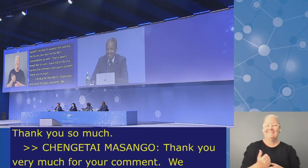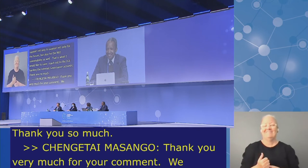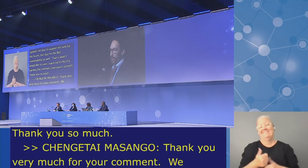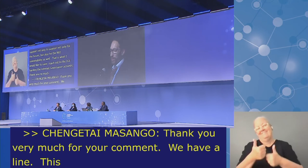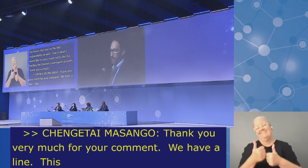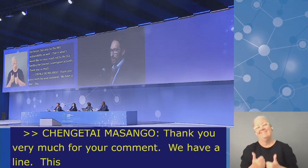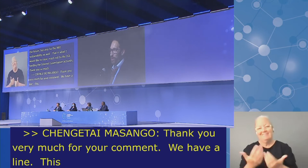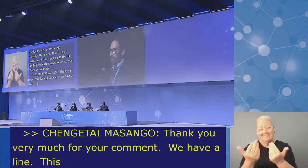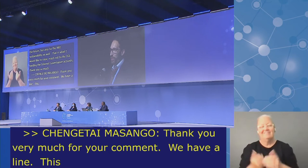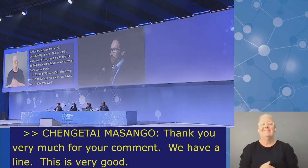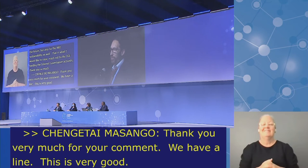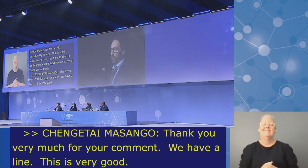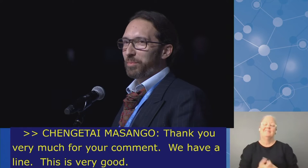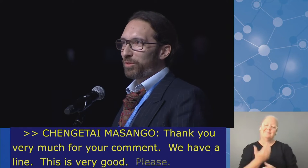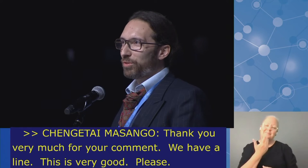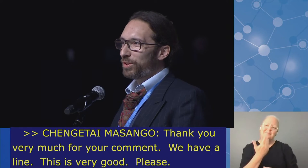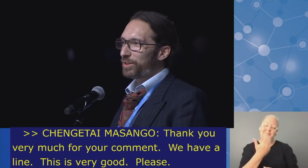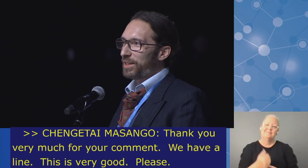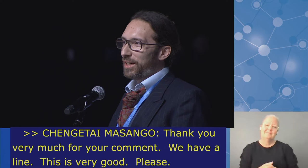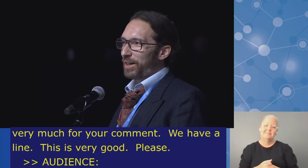Por favor.